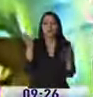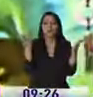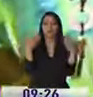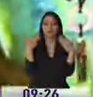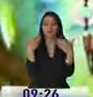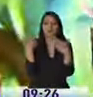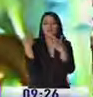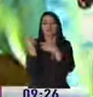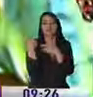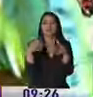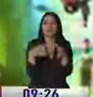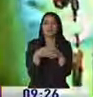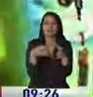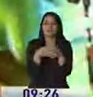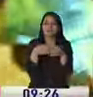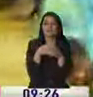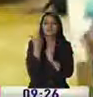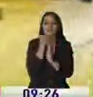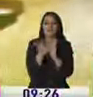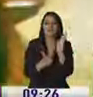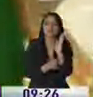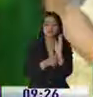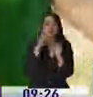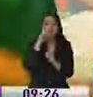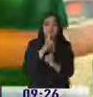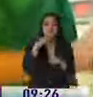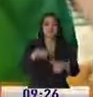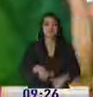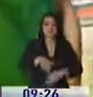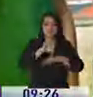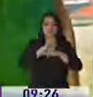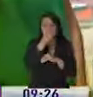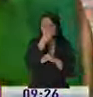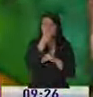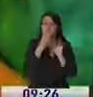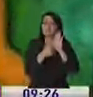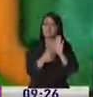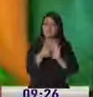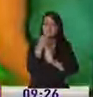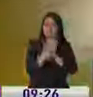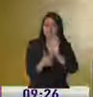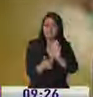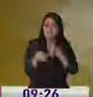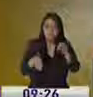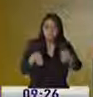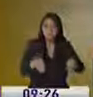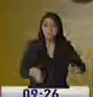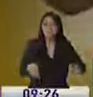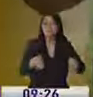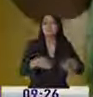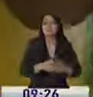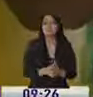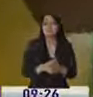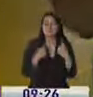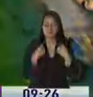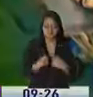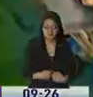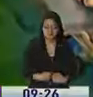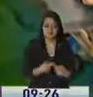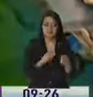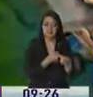de Artistas Afroecuatorianos. Aquí se muestra el trabajo artesanal en accesorios hechos en madera, tagua y